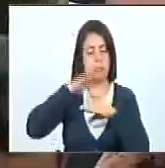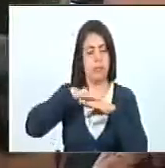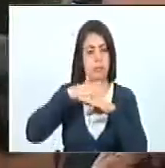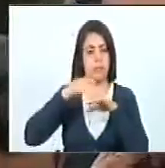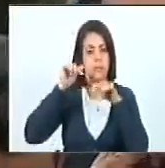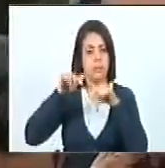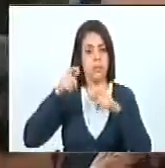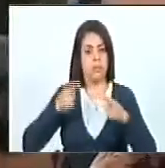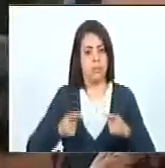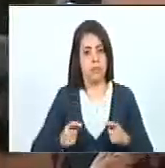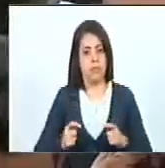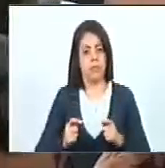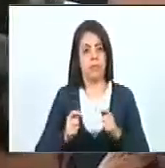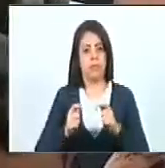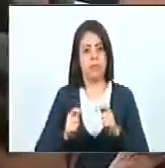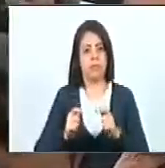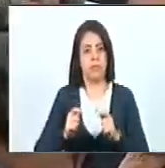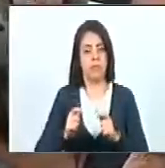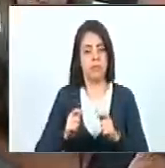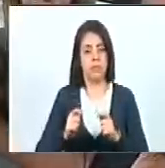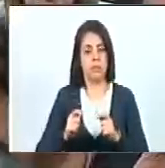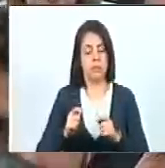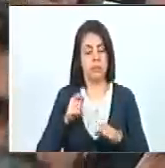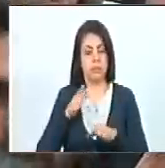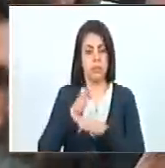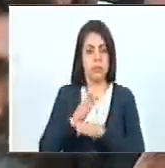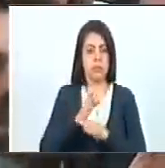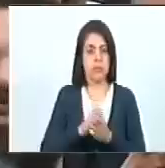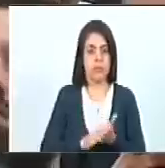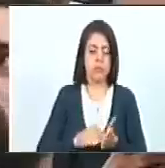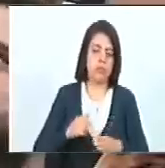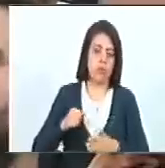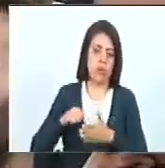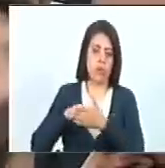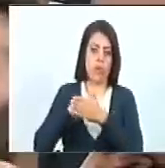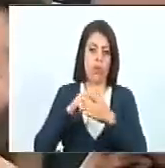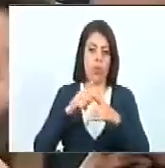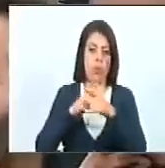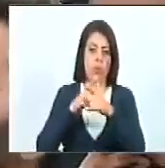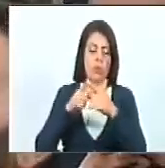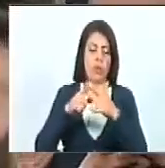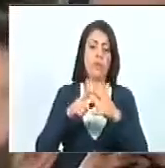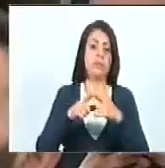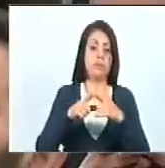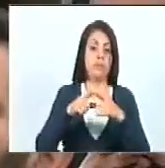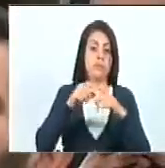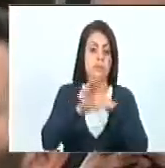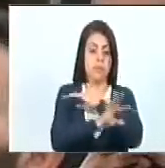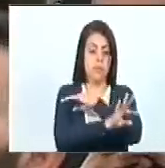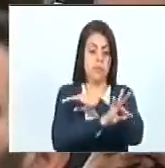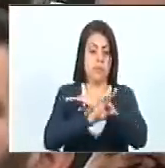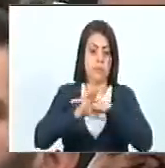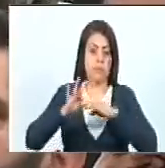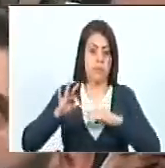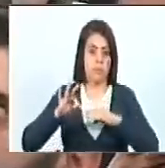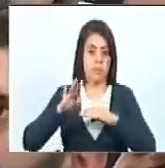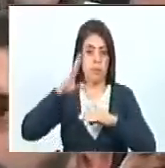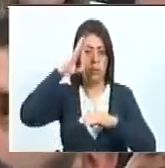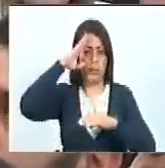trataron de incursionar y atentar contra el puesto fronterizo de la